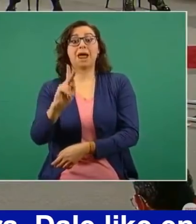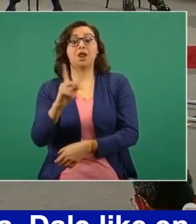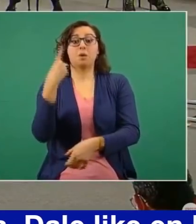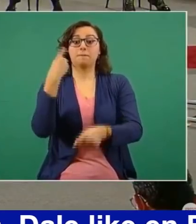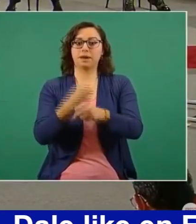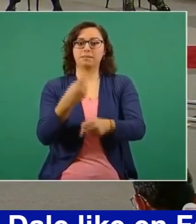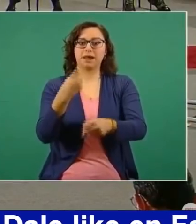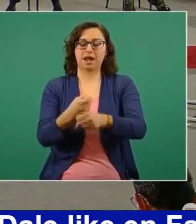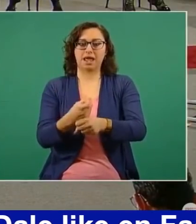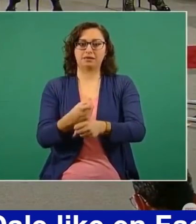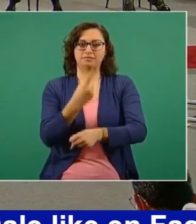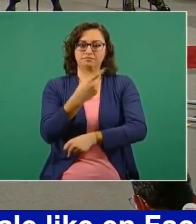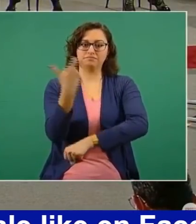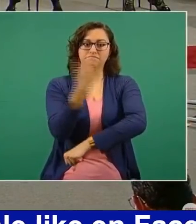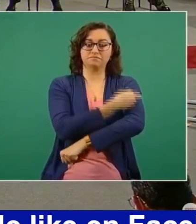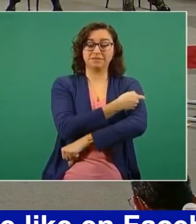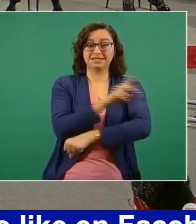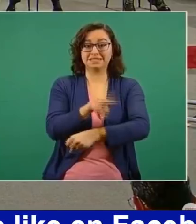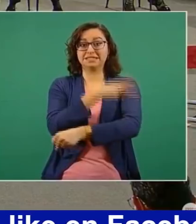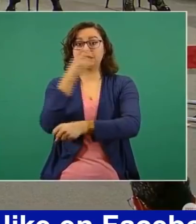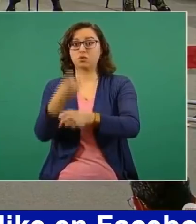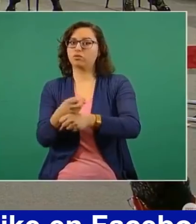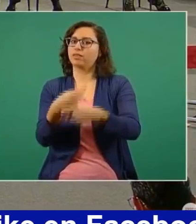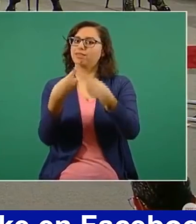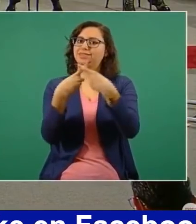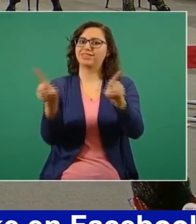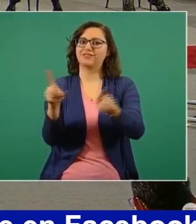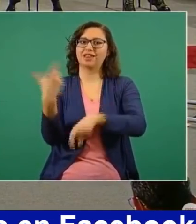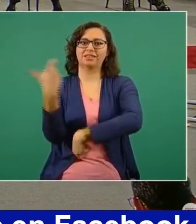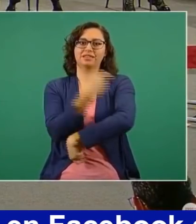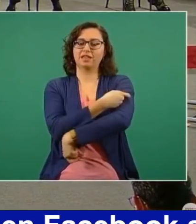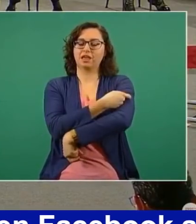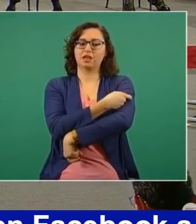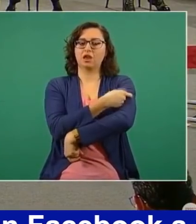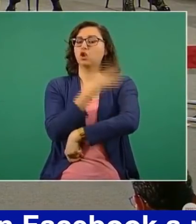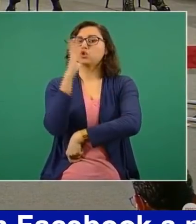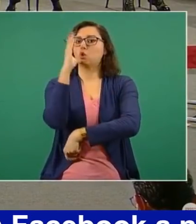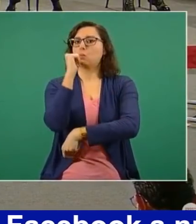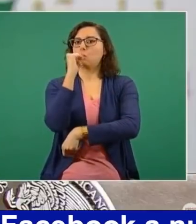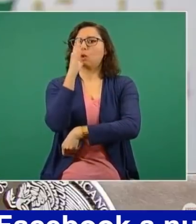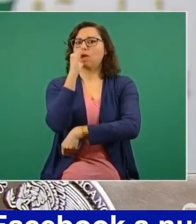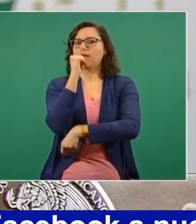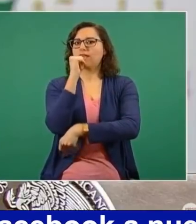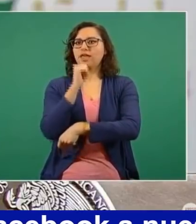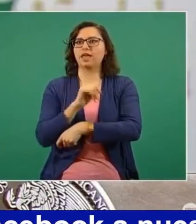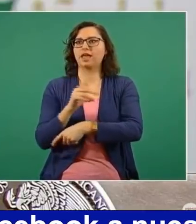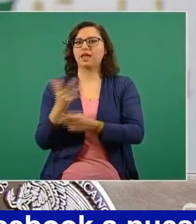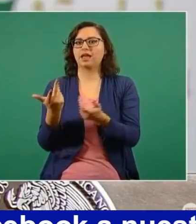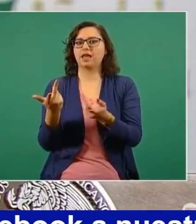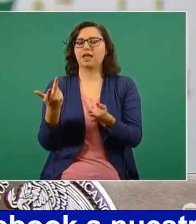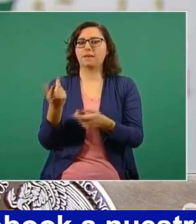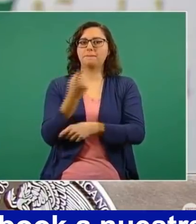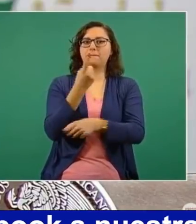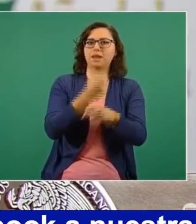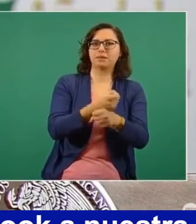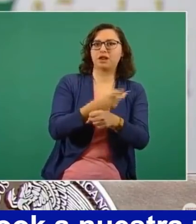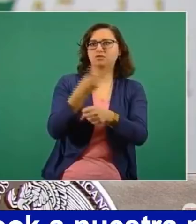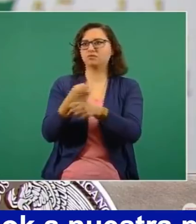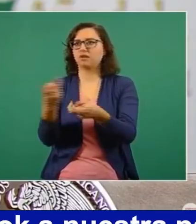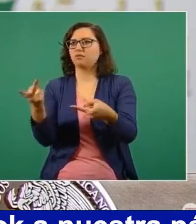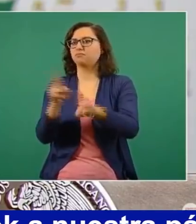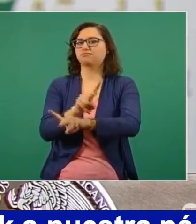composición y la segunda es otra composición diferente, no son intercambiables. Y finalmente Sinovac o Coronavac,